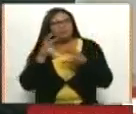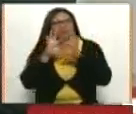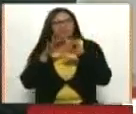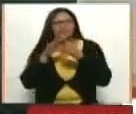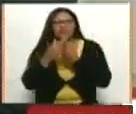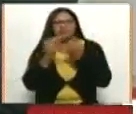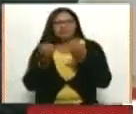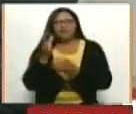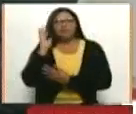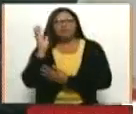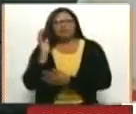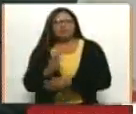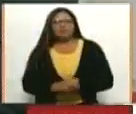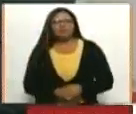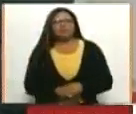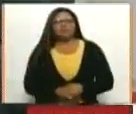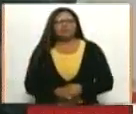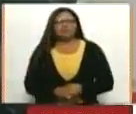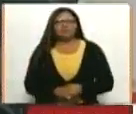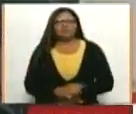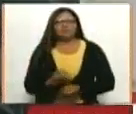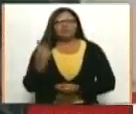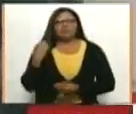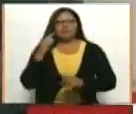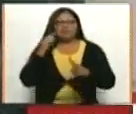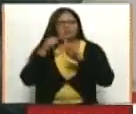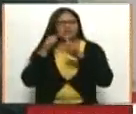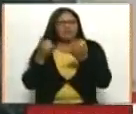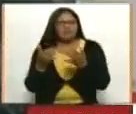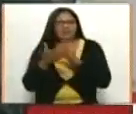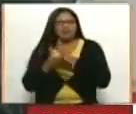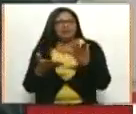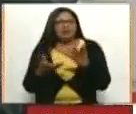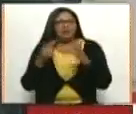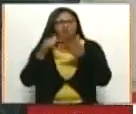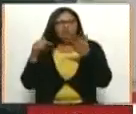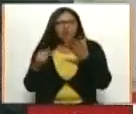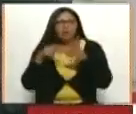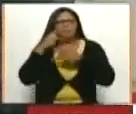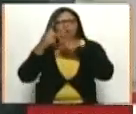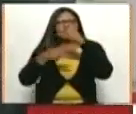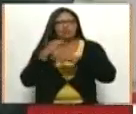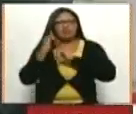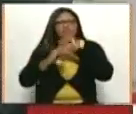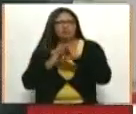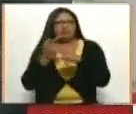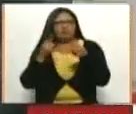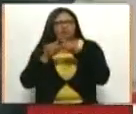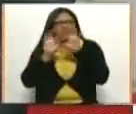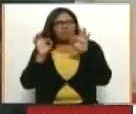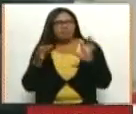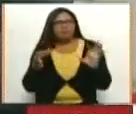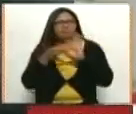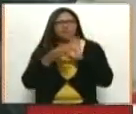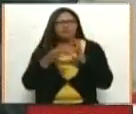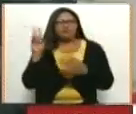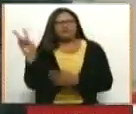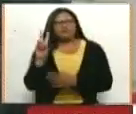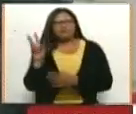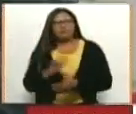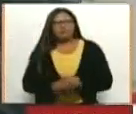de esta conferencia tendría que centrarse en lo que es las acciones de política exterior, cómo van a ser las relaciones de Venezuela